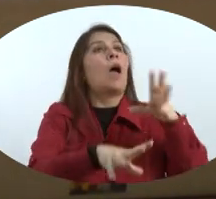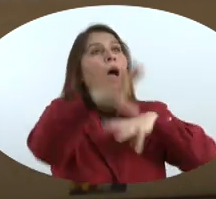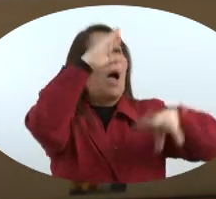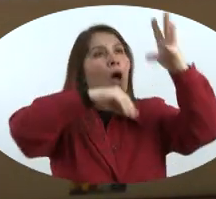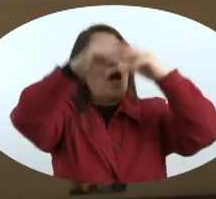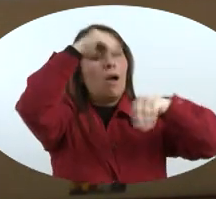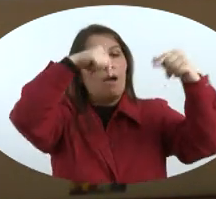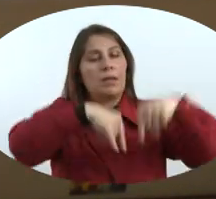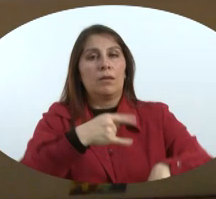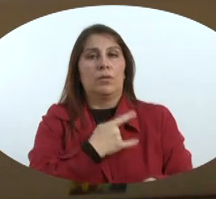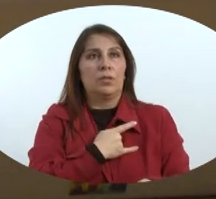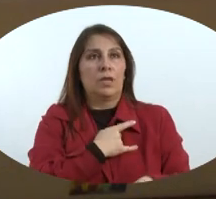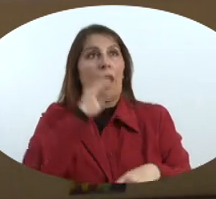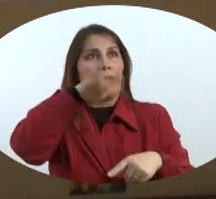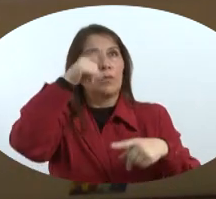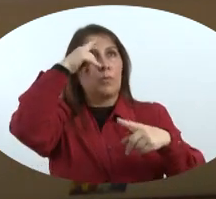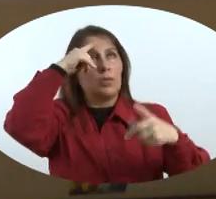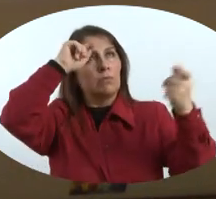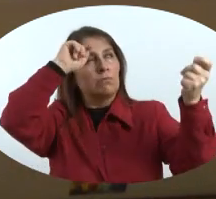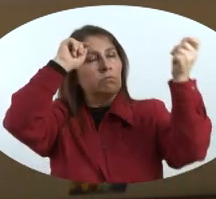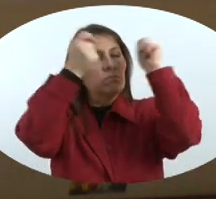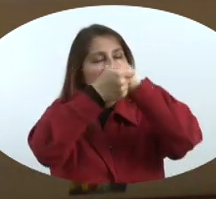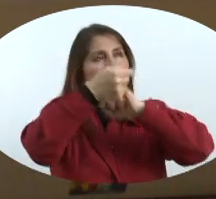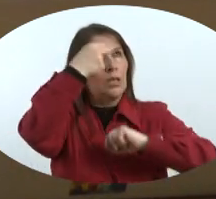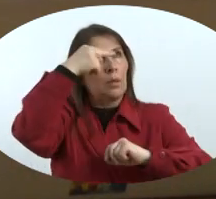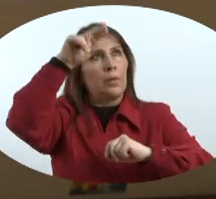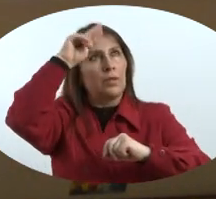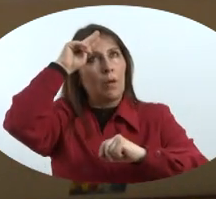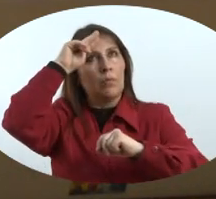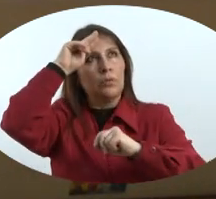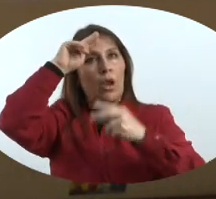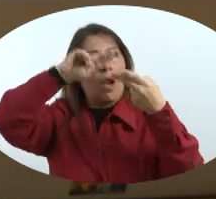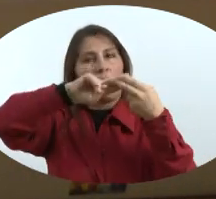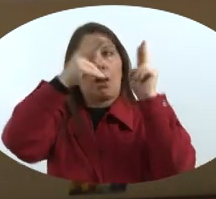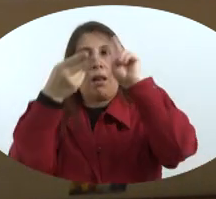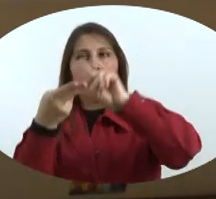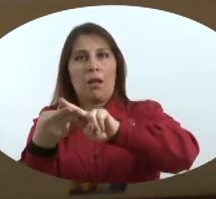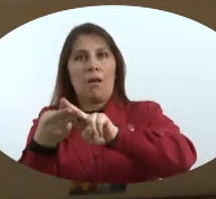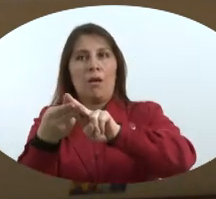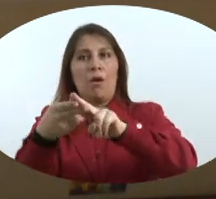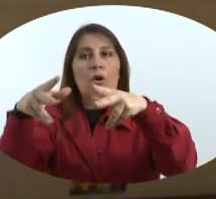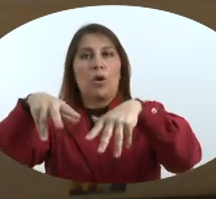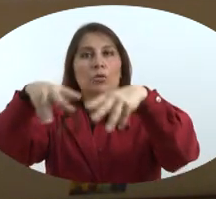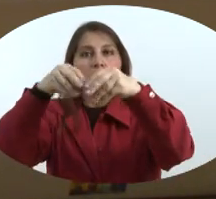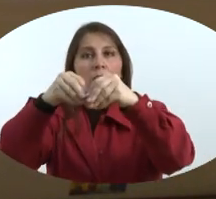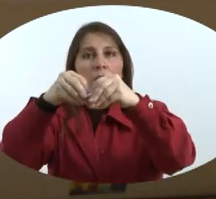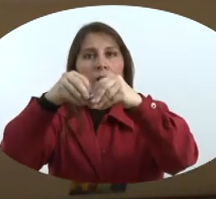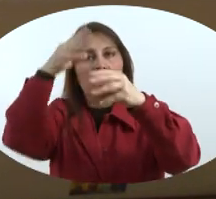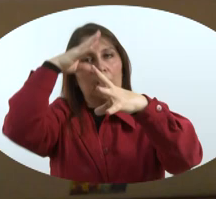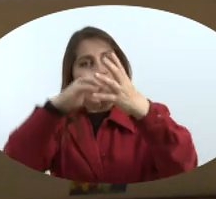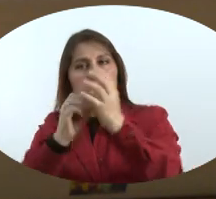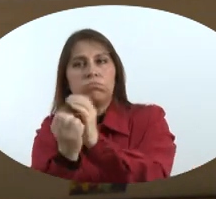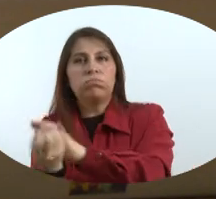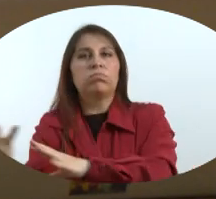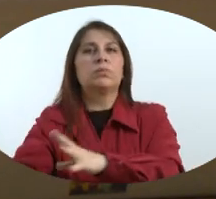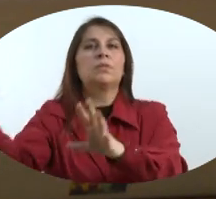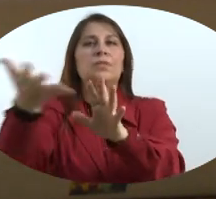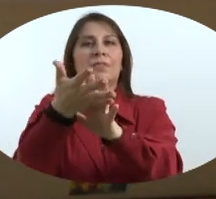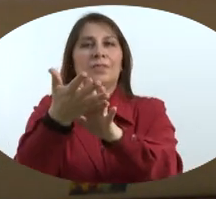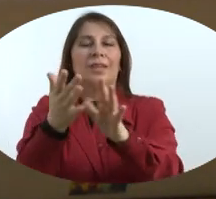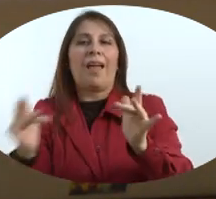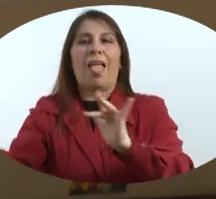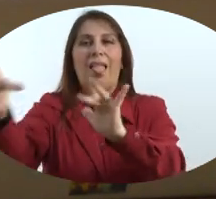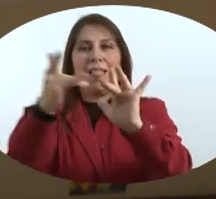estudiante pero también poder problematizar lo con una realidad como el conflicto armado en colombia y que pues este tipo de